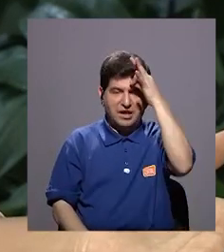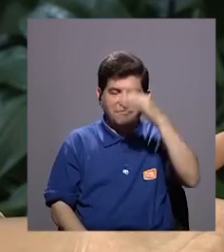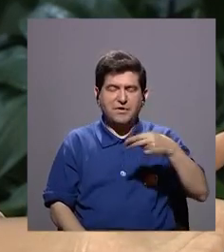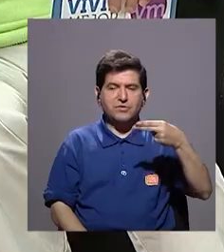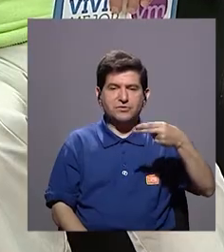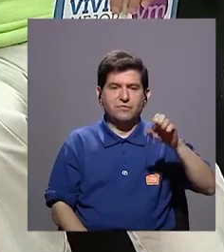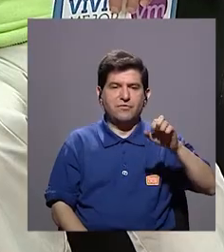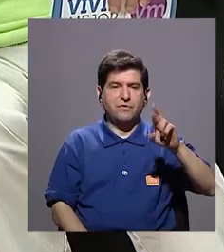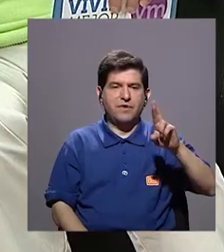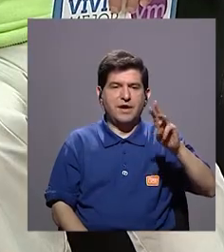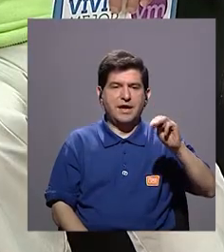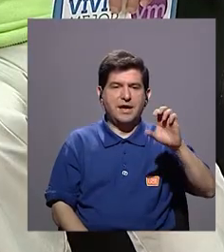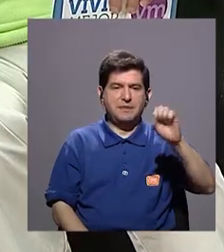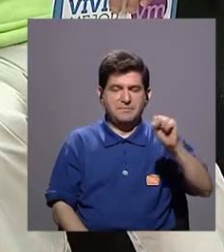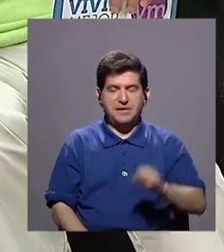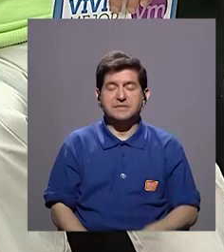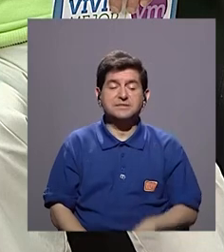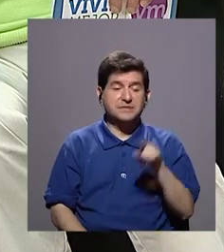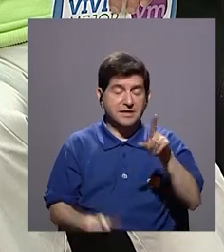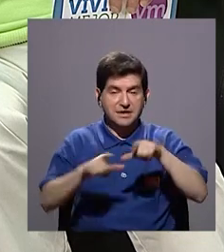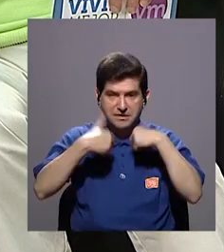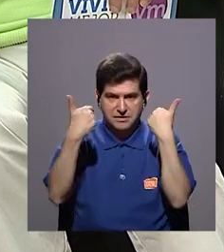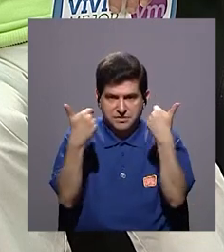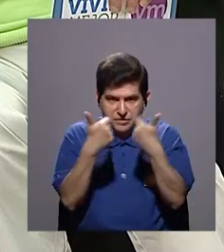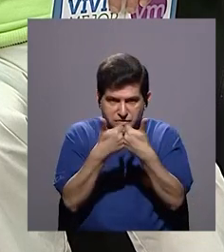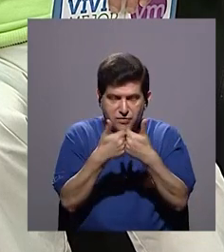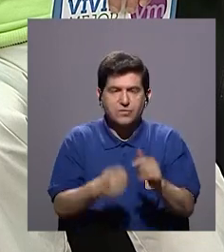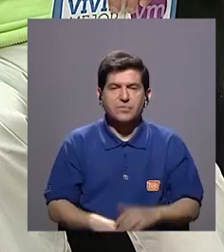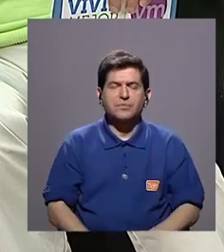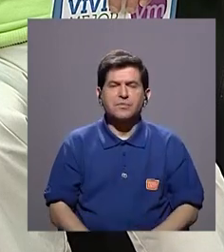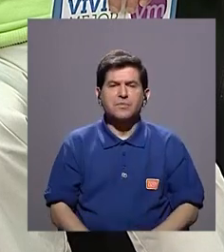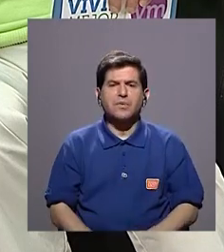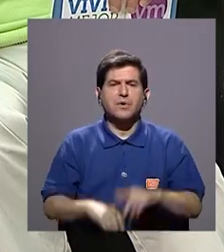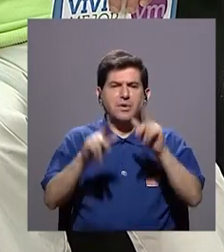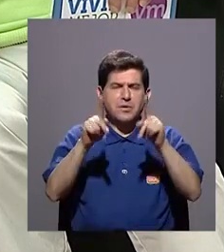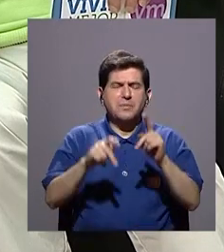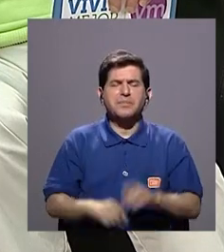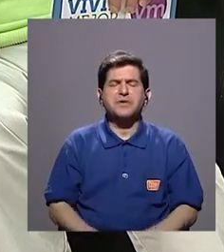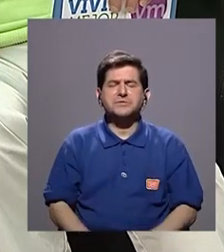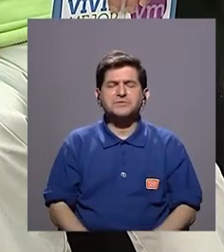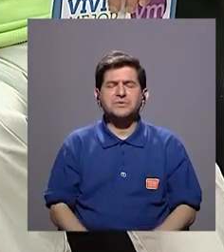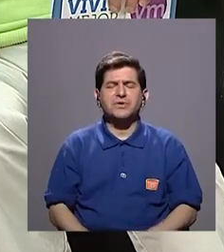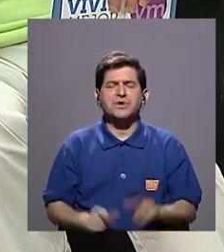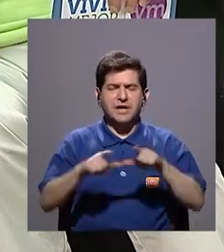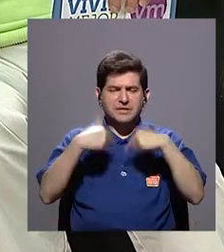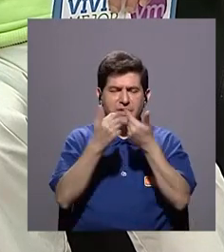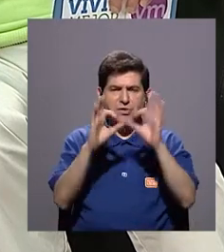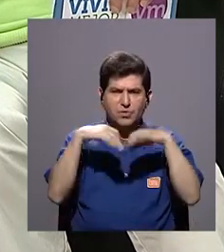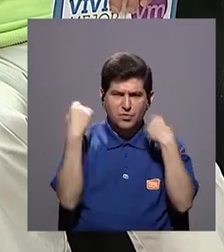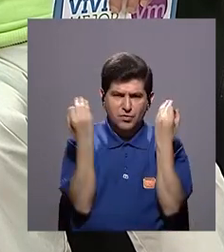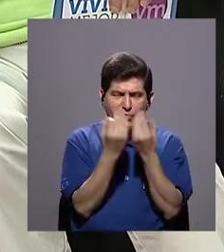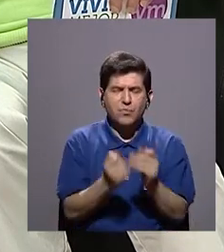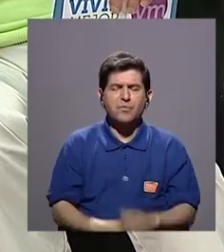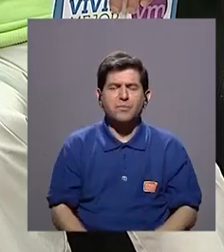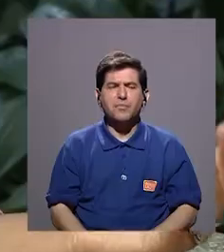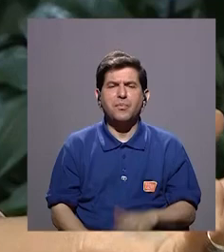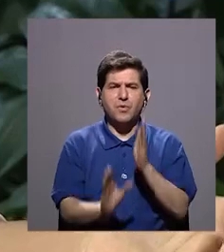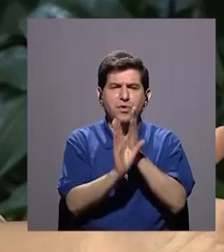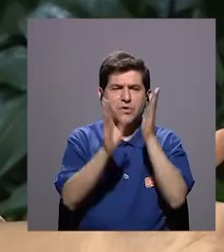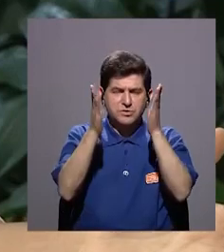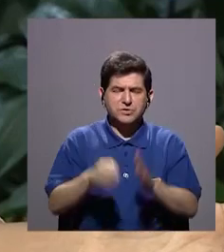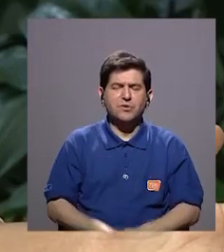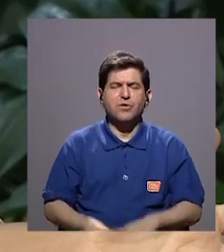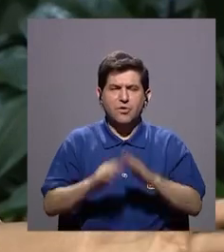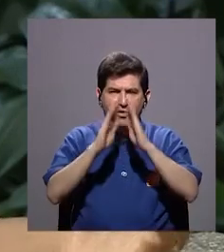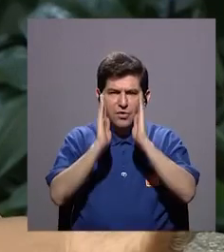filósofo. Uh-huh. Y ahí había mucha gente en ese grupo que eran consteladores familiares, psicólogos, monjitas que